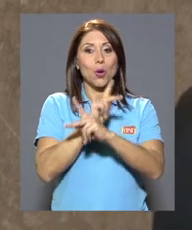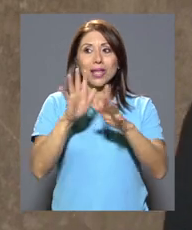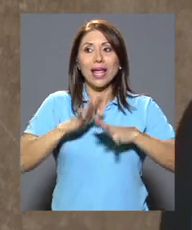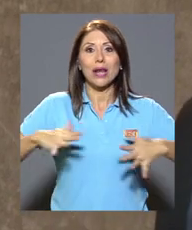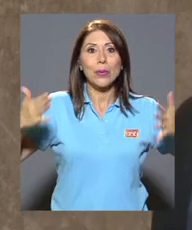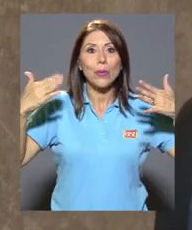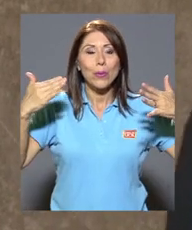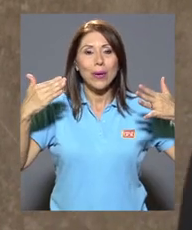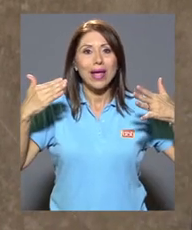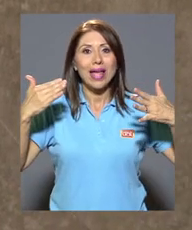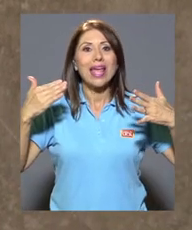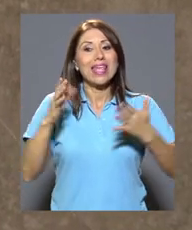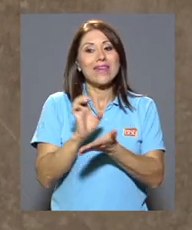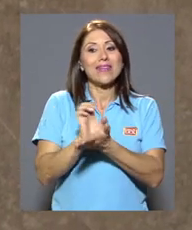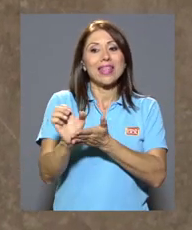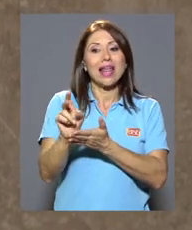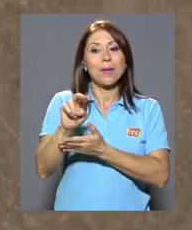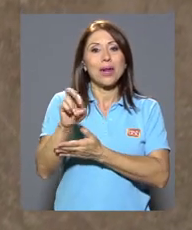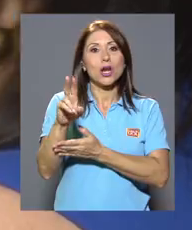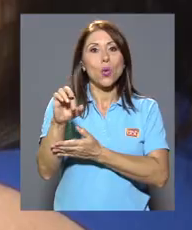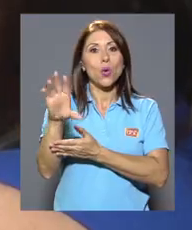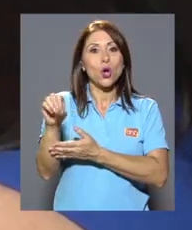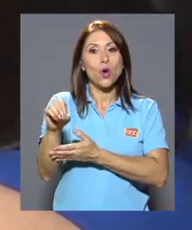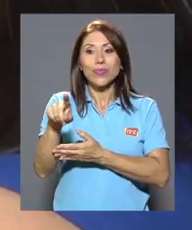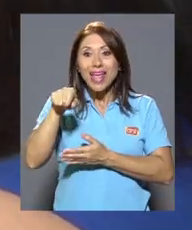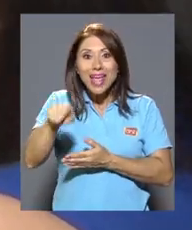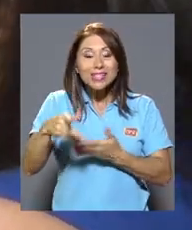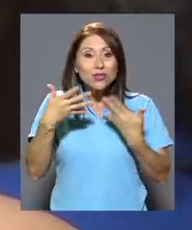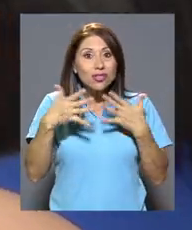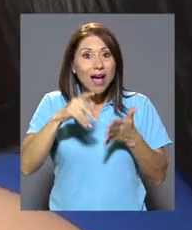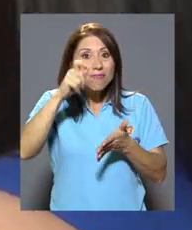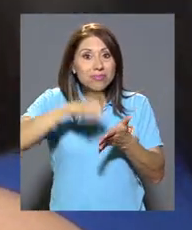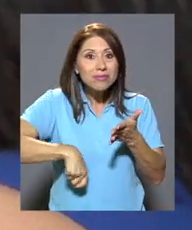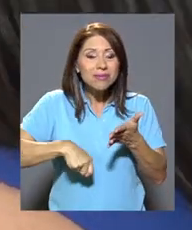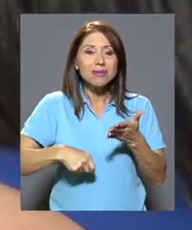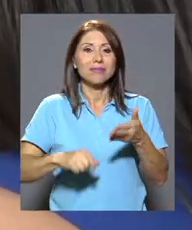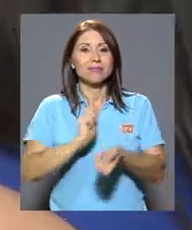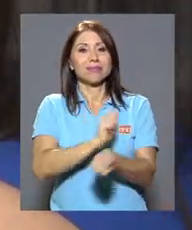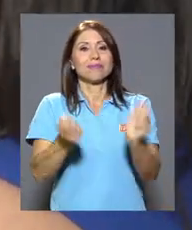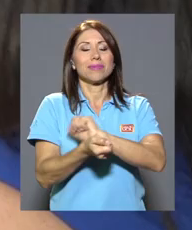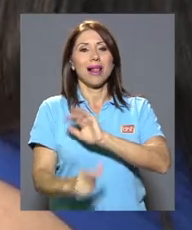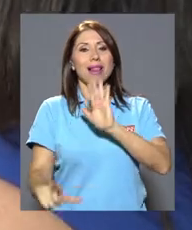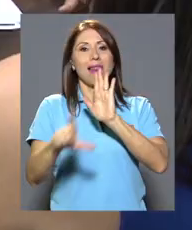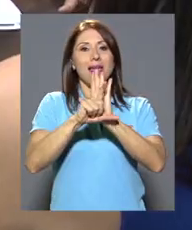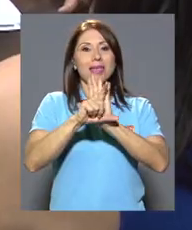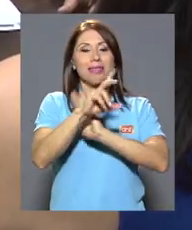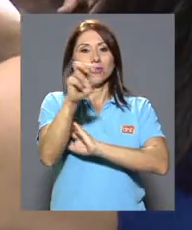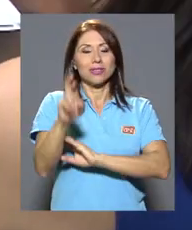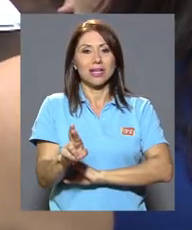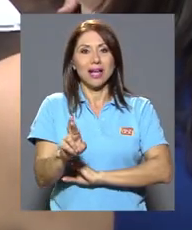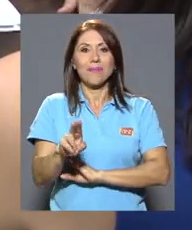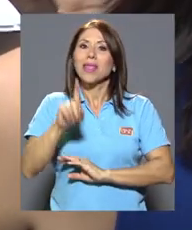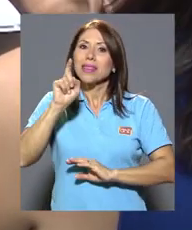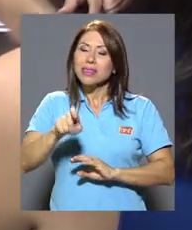del mercurio. Esta adhesión se convirtió en ley de la República, razón por la cual es necesario implementar